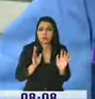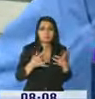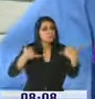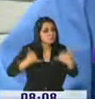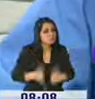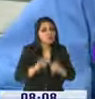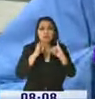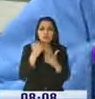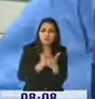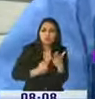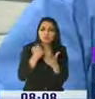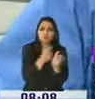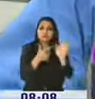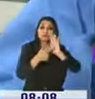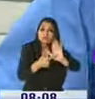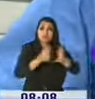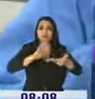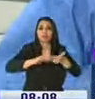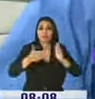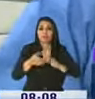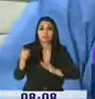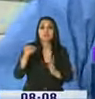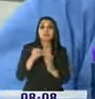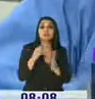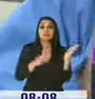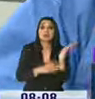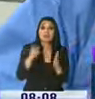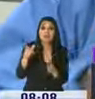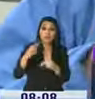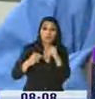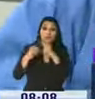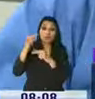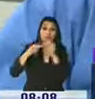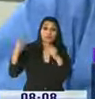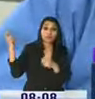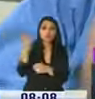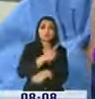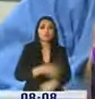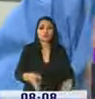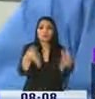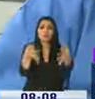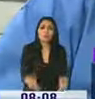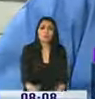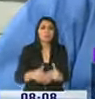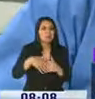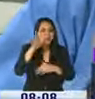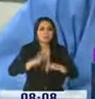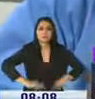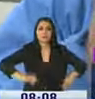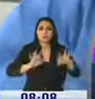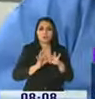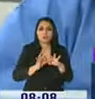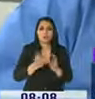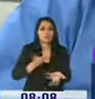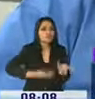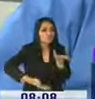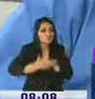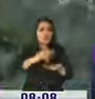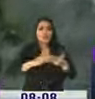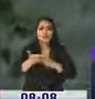continuaremos demostrando a la comunidad que este proyecto no ha cumplido lo fundamental que es compartir con